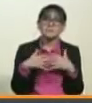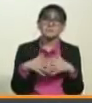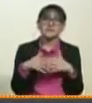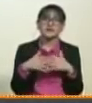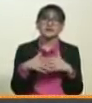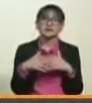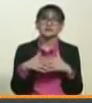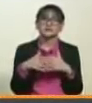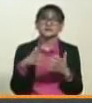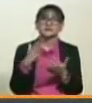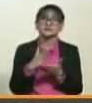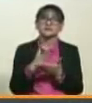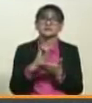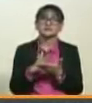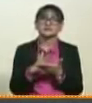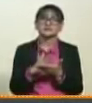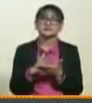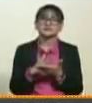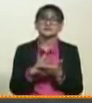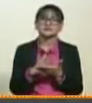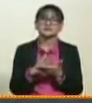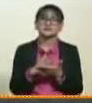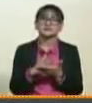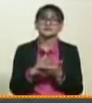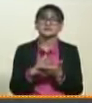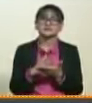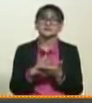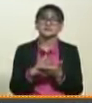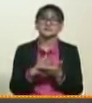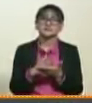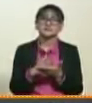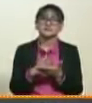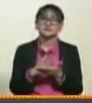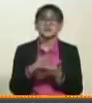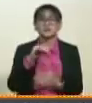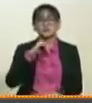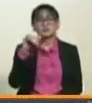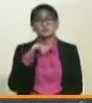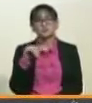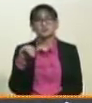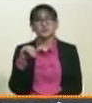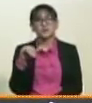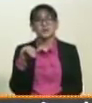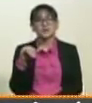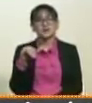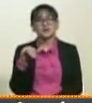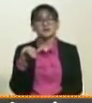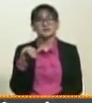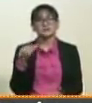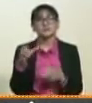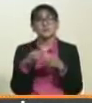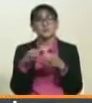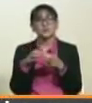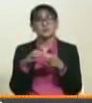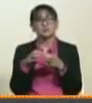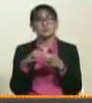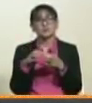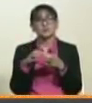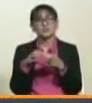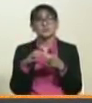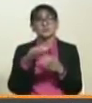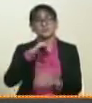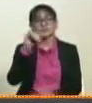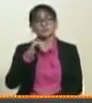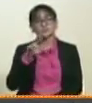siempre me hace la corrección al gobernador ya las indicaciones que es suya como la tengo yo una corporación y de la corporación suya